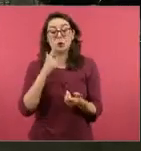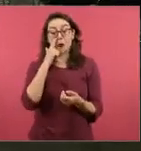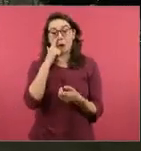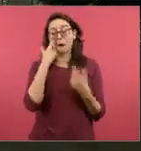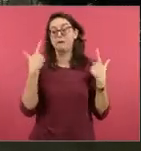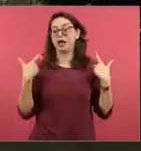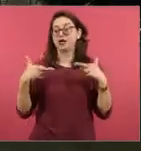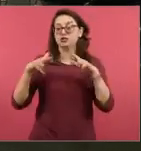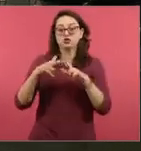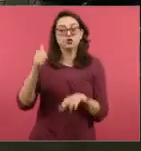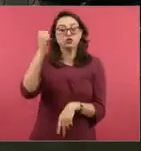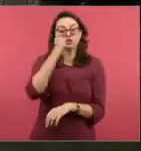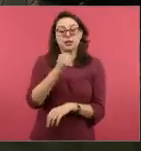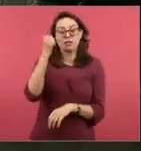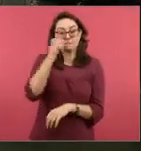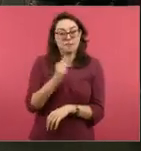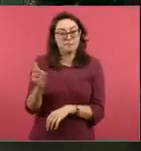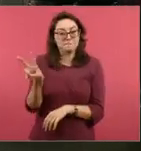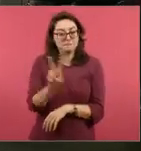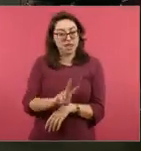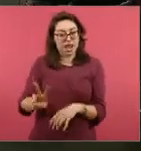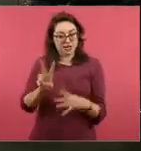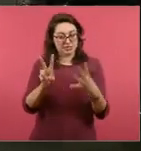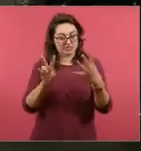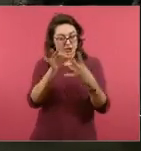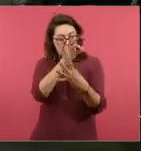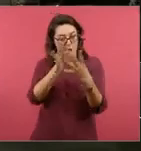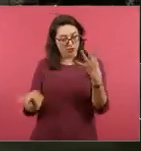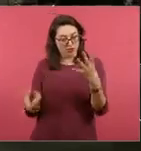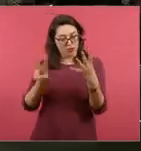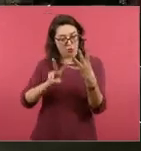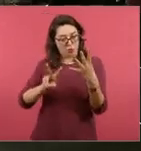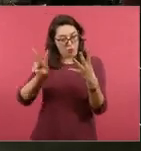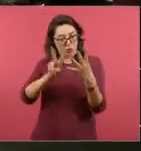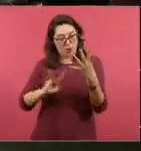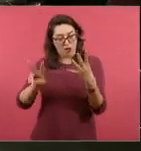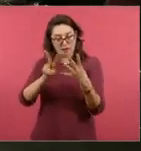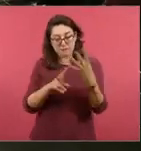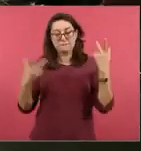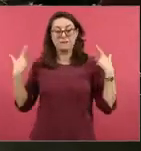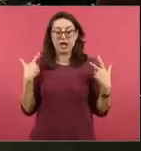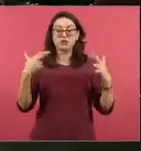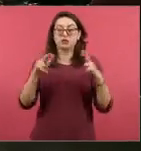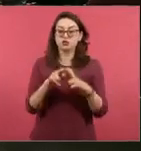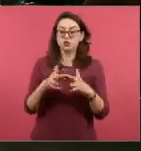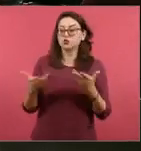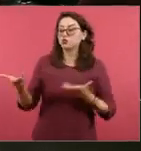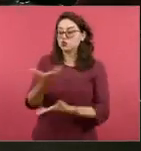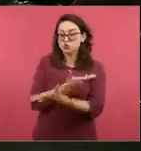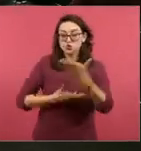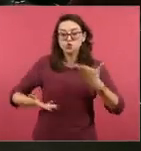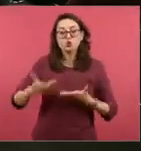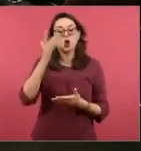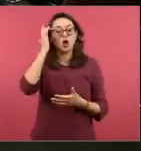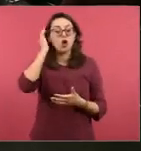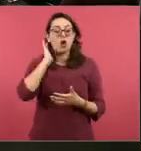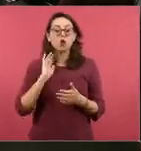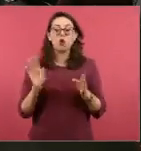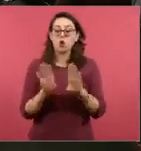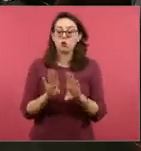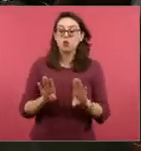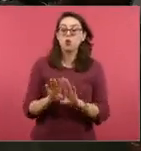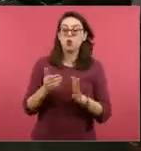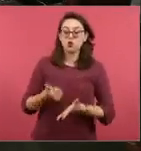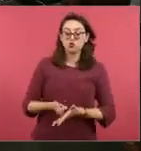mucho. ¿Por qué? Porque ahí los profesores pueden intercambiar información, y en el área que tiene que ver con